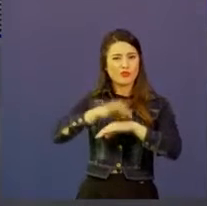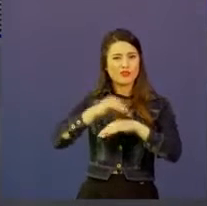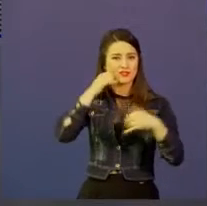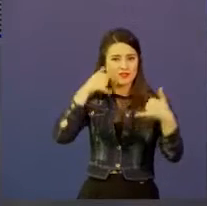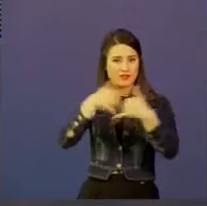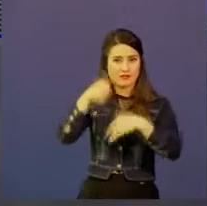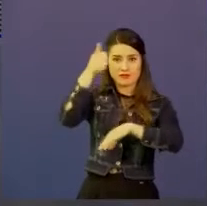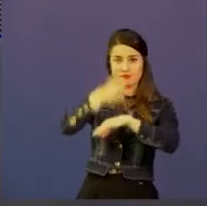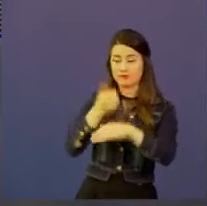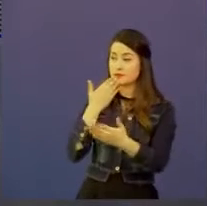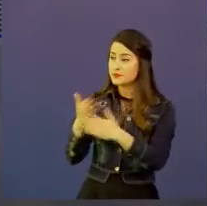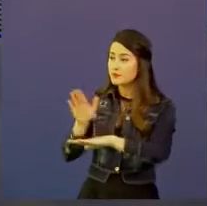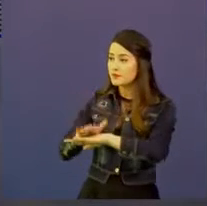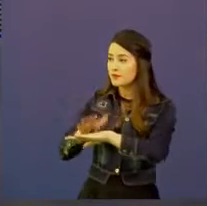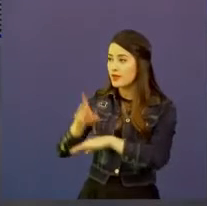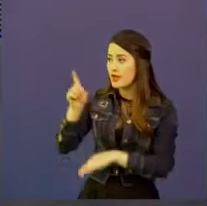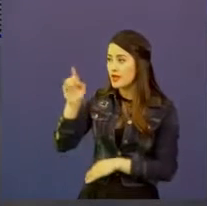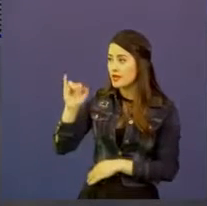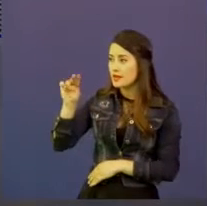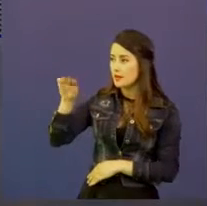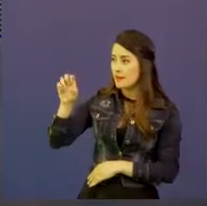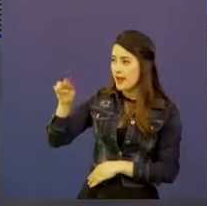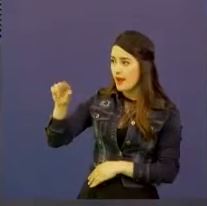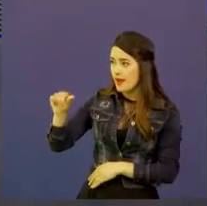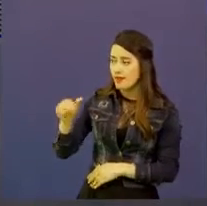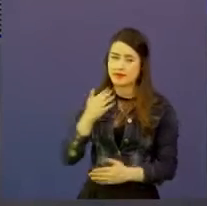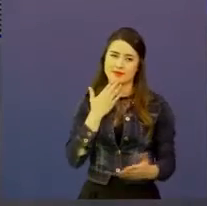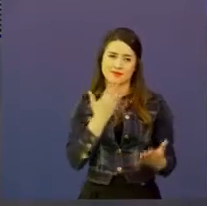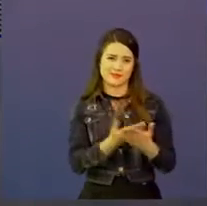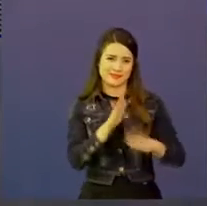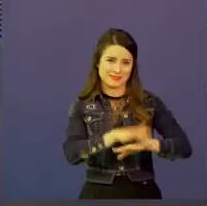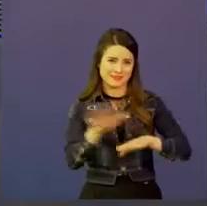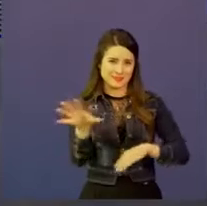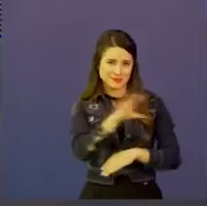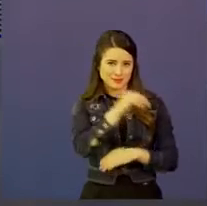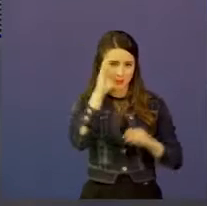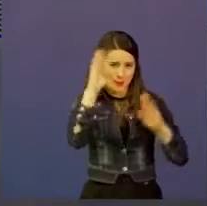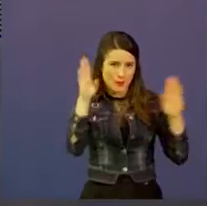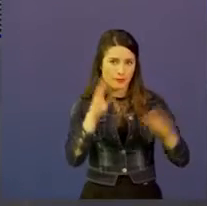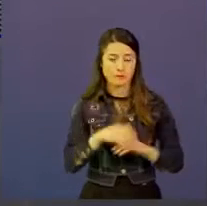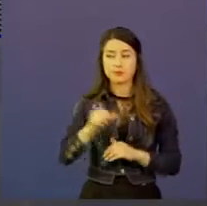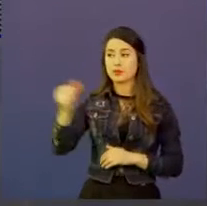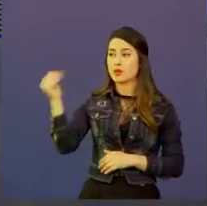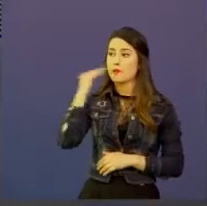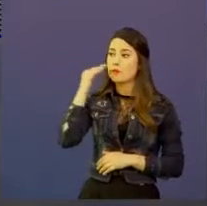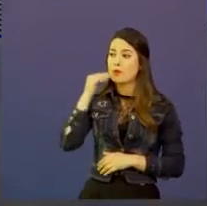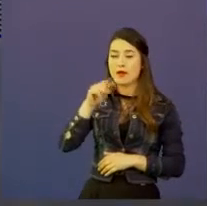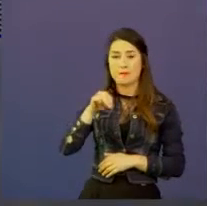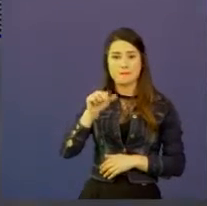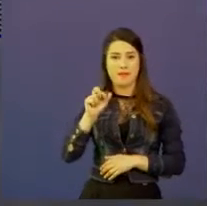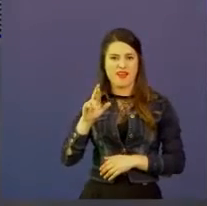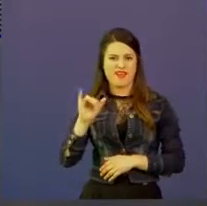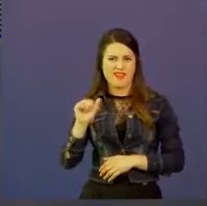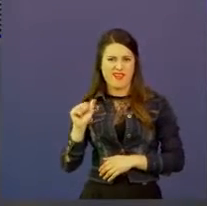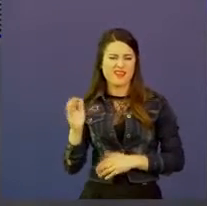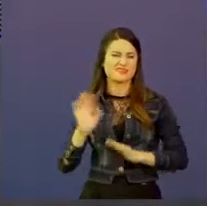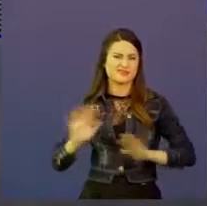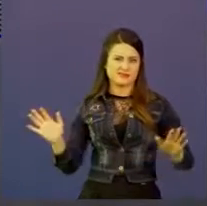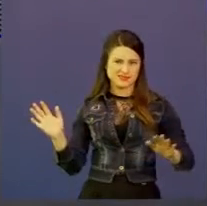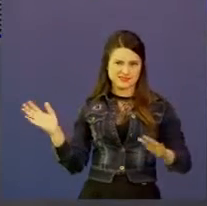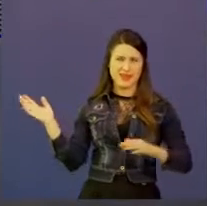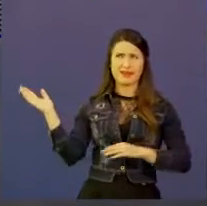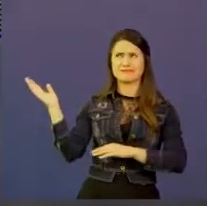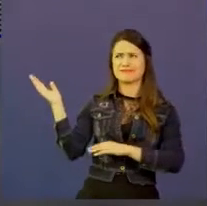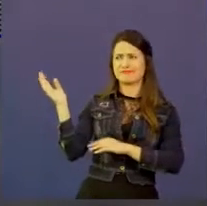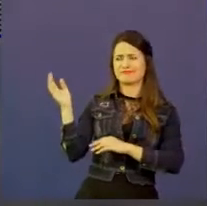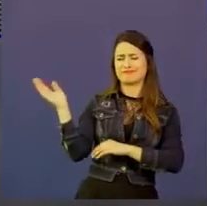Telefónica. Muy buenas tardes, María Jimena, ¿cómo estás? Hola, muy buenas tardes a todos. Bueno, y María Fernanda, que ya la hemos tenido casi toda la